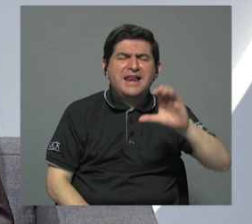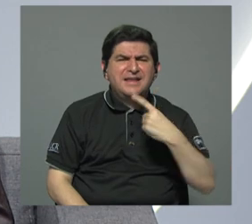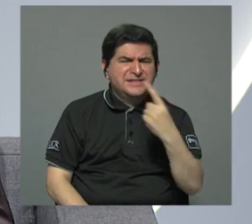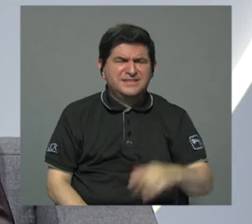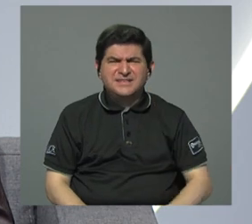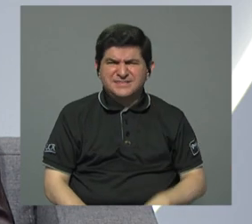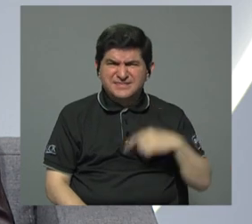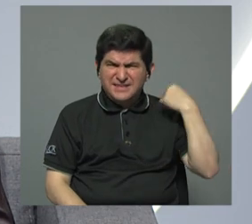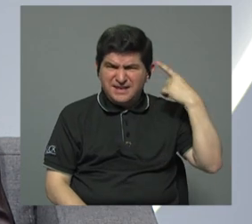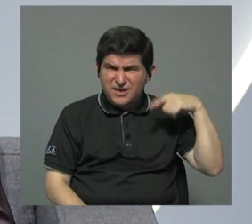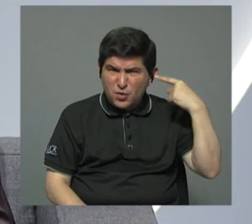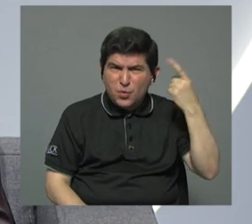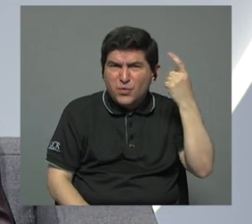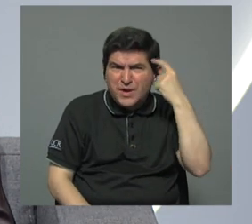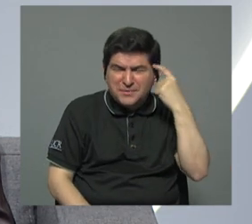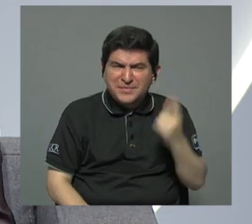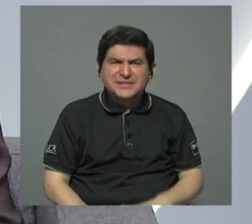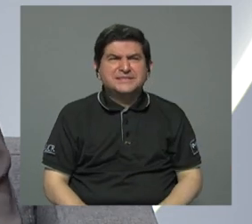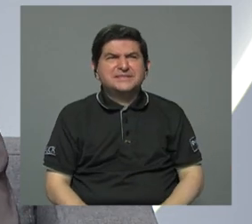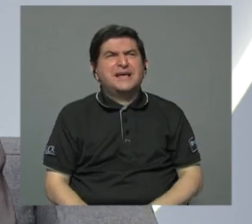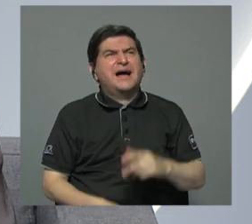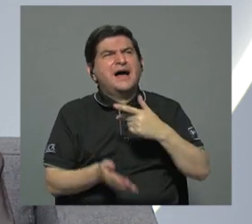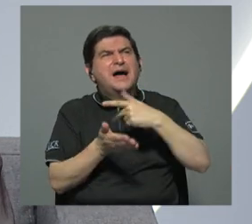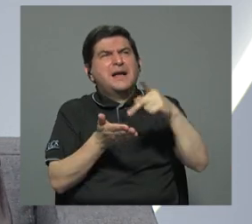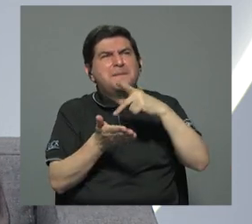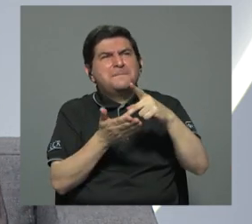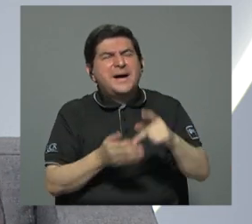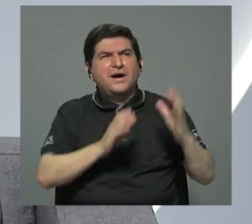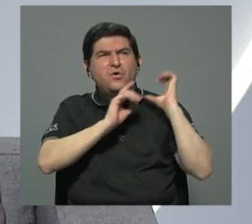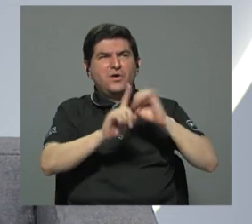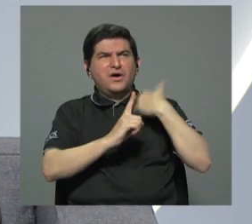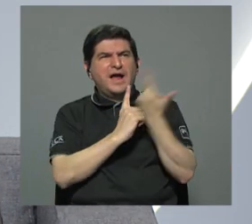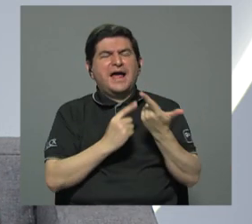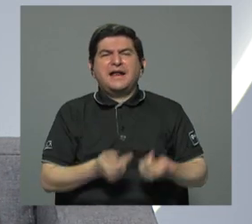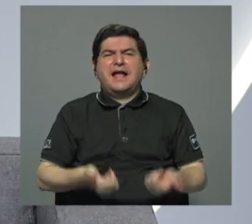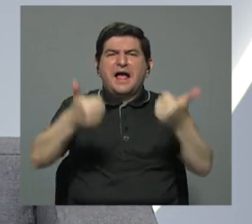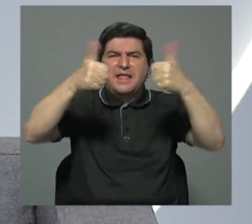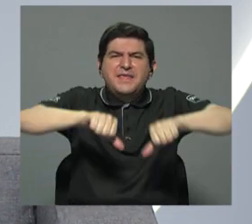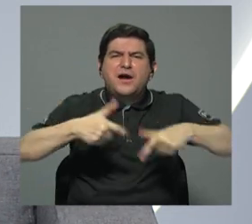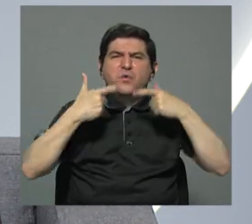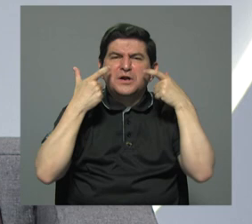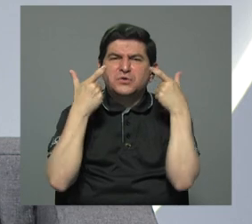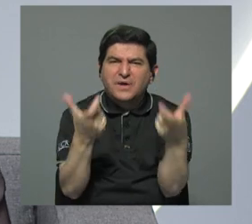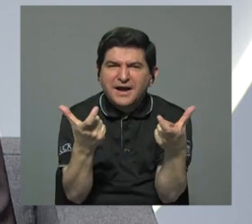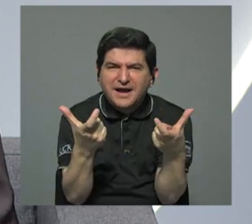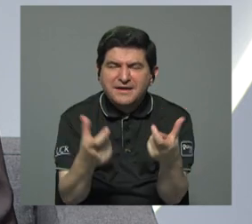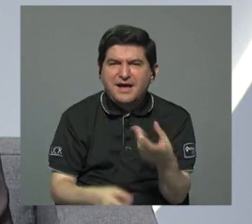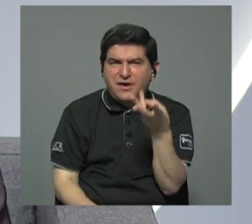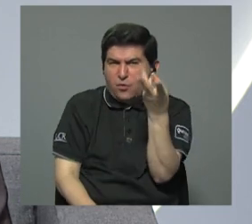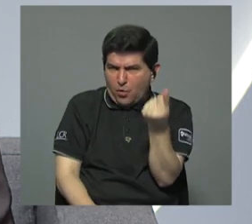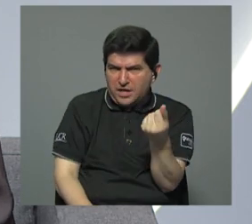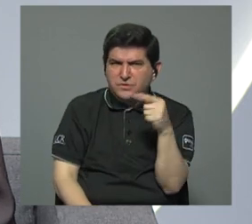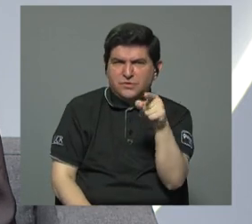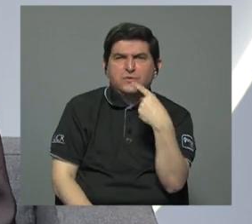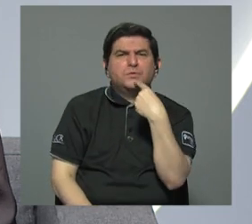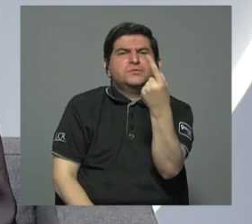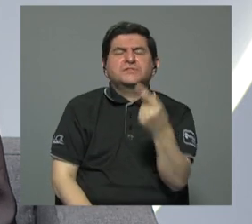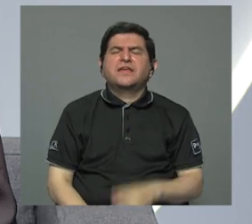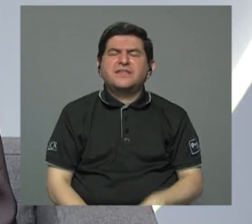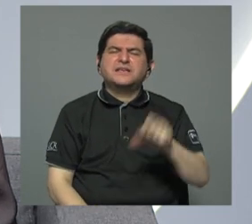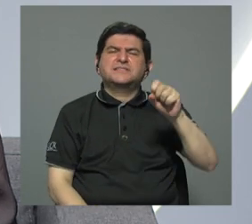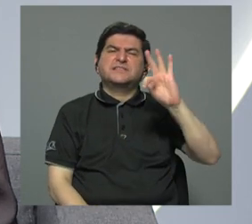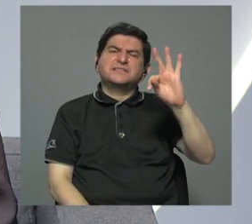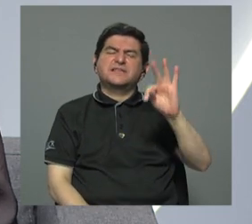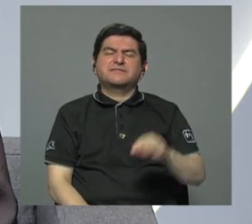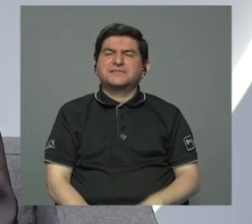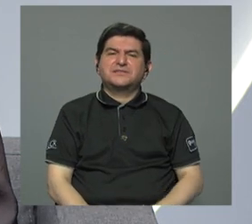descabellado pensar en que los patronos asuman cargas sociales porcentualmente de acuerdo con sus ganancias. ¿Qué dice usted, Sebastián